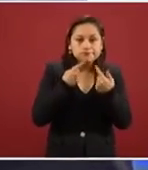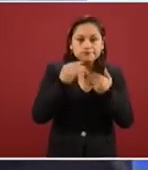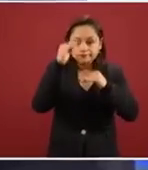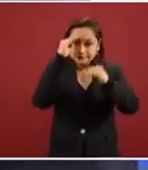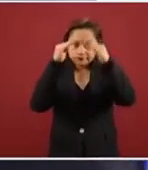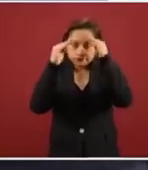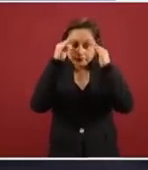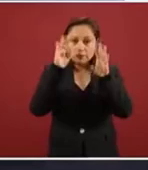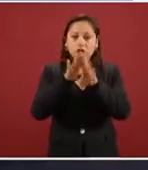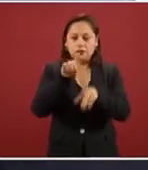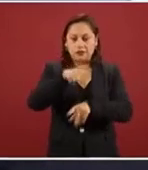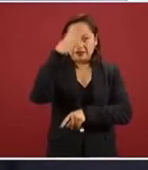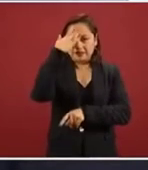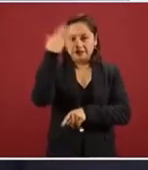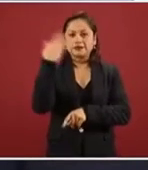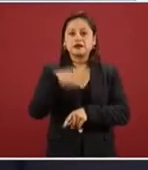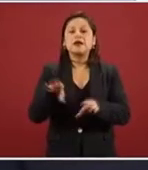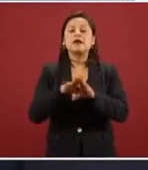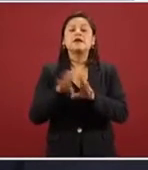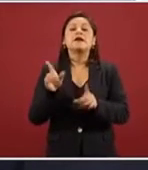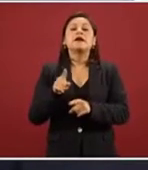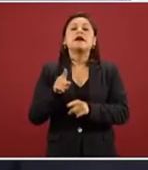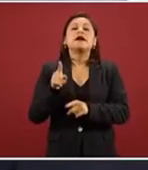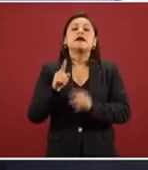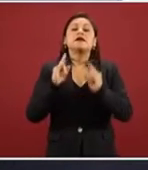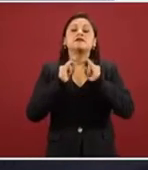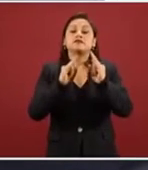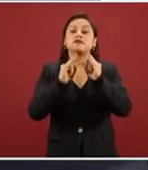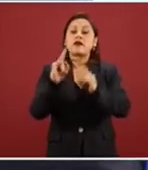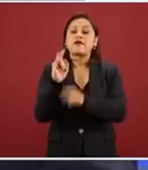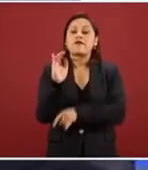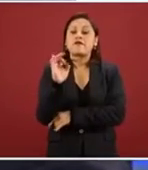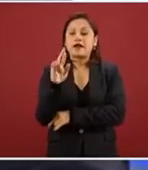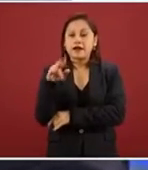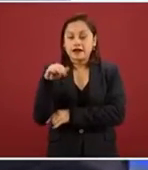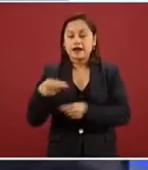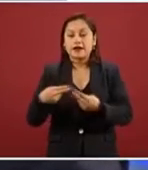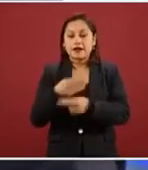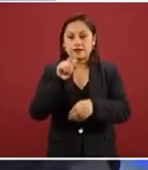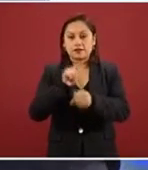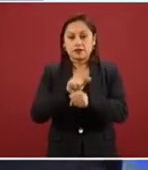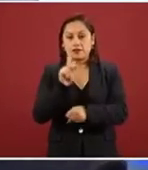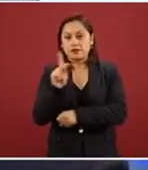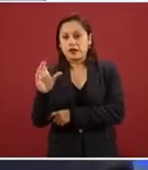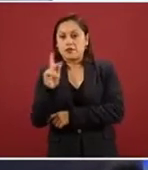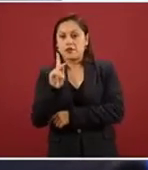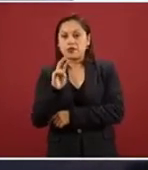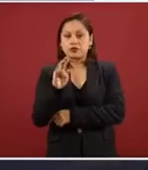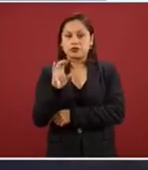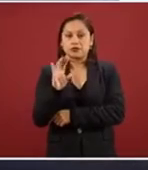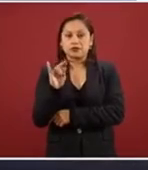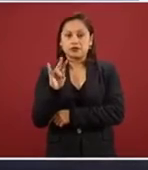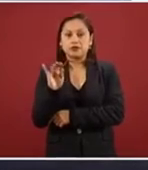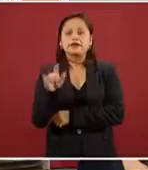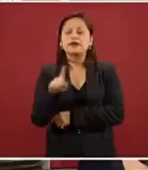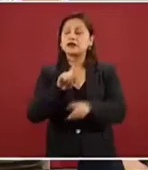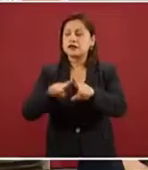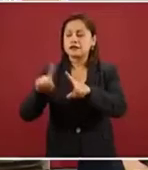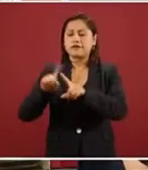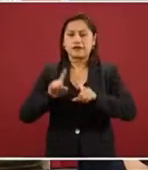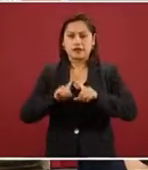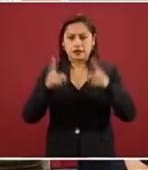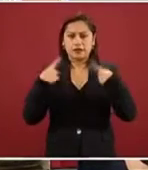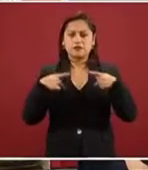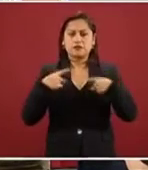Feria Nacional de Protección Civil en el Zócalo capitalino, con el apoyo de muchas instituciones, de todos los integrantes del